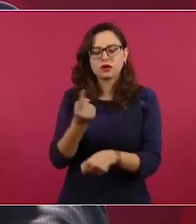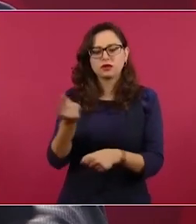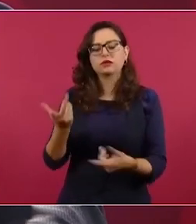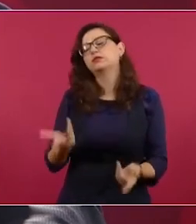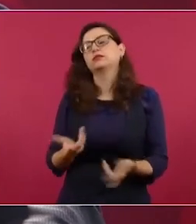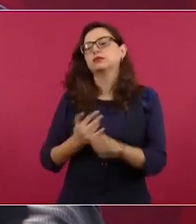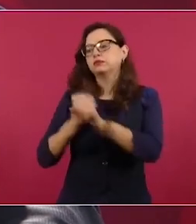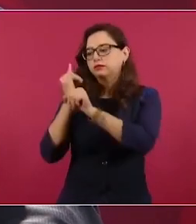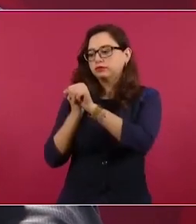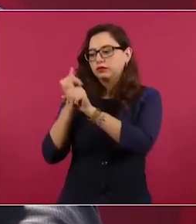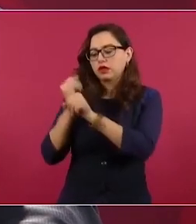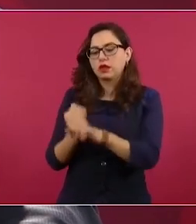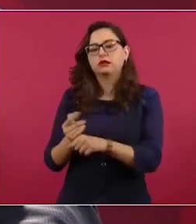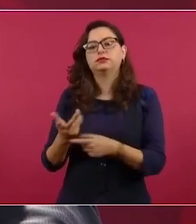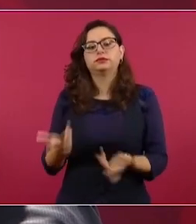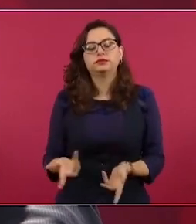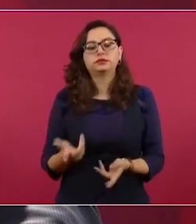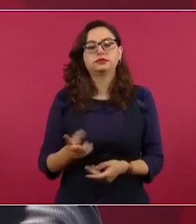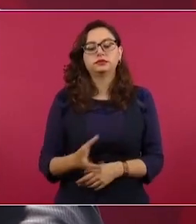Fueron dos camionetas